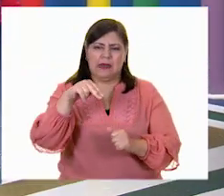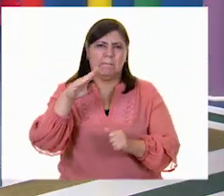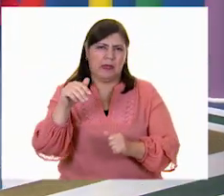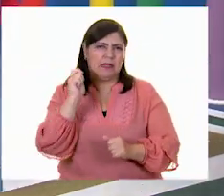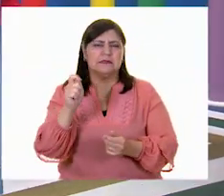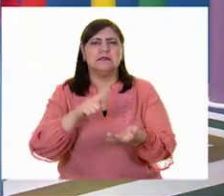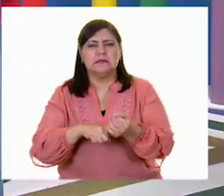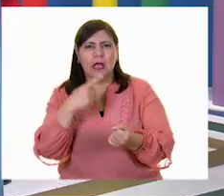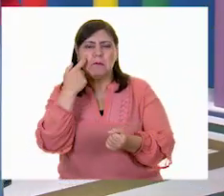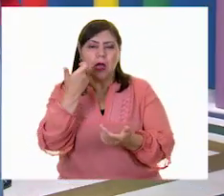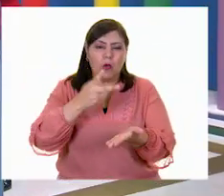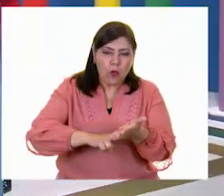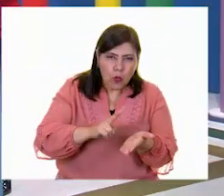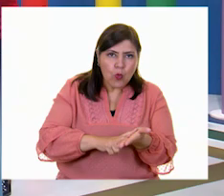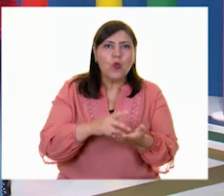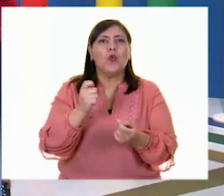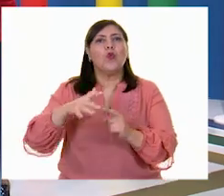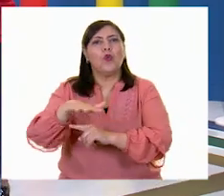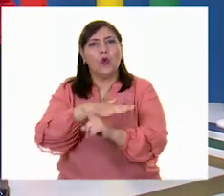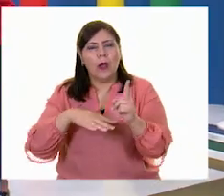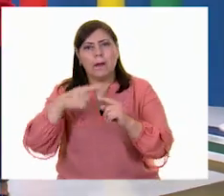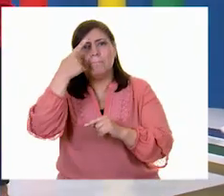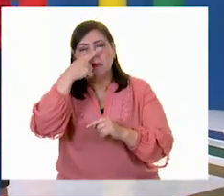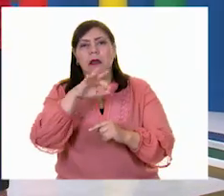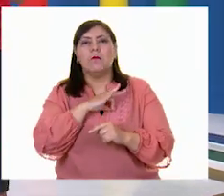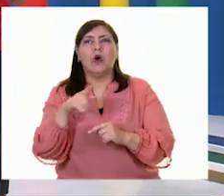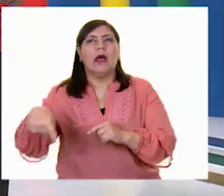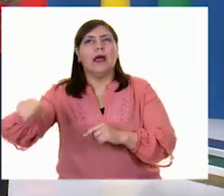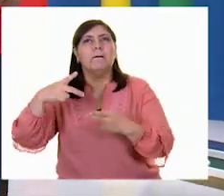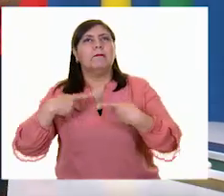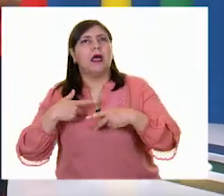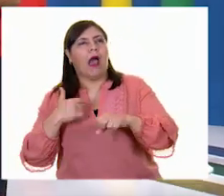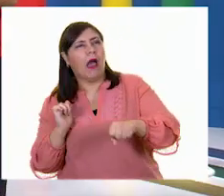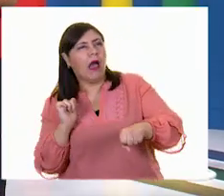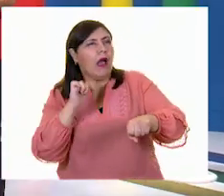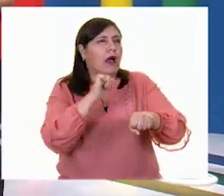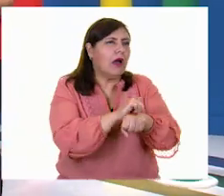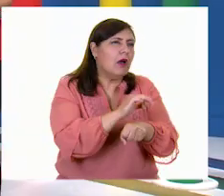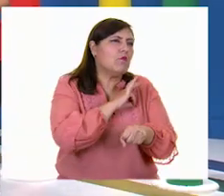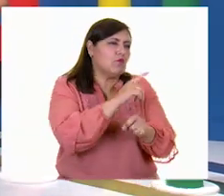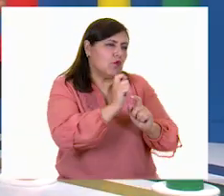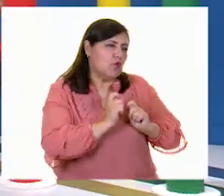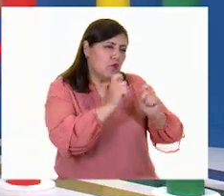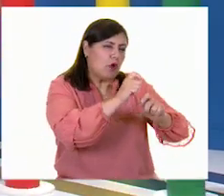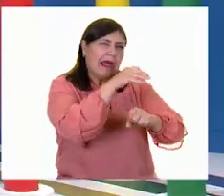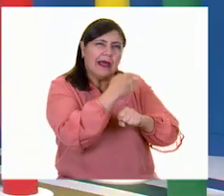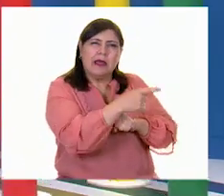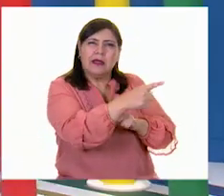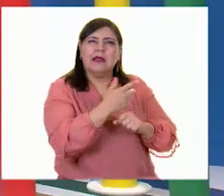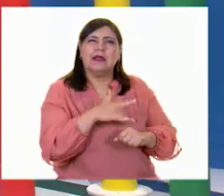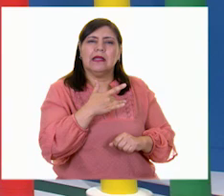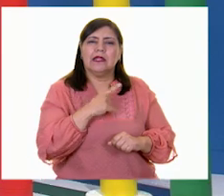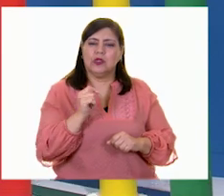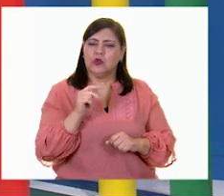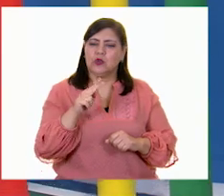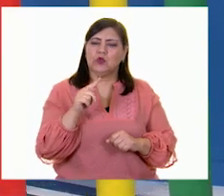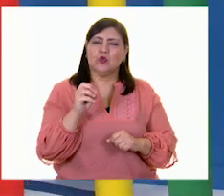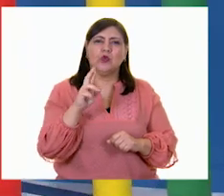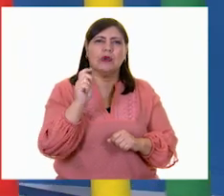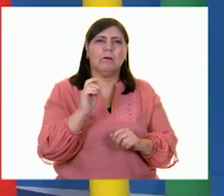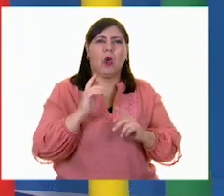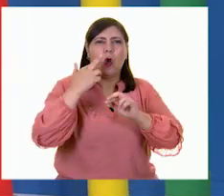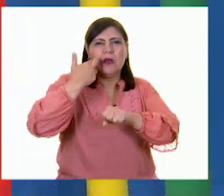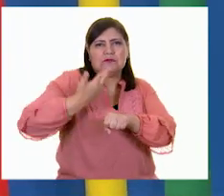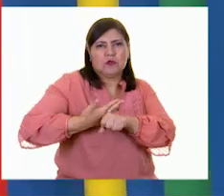los estudiantes y la manera en que alguien podía solicitarle a otra persona que fungiera temporalmente como tutor de un hijo o una